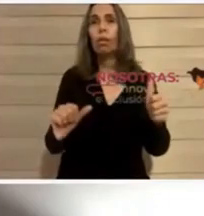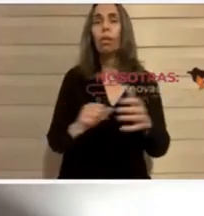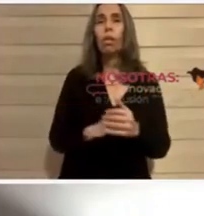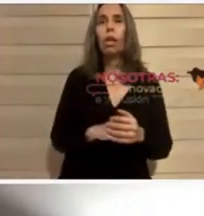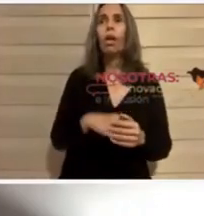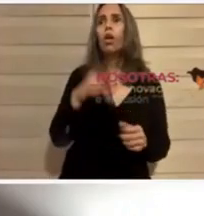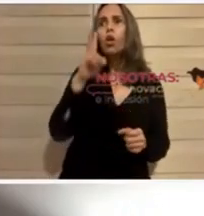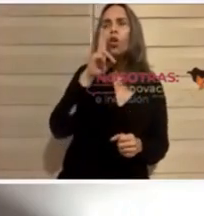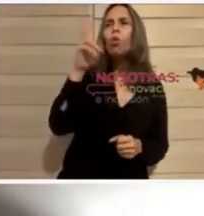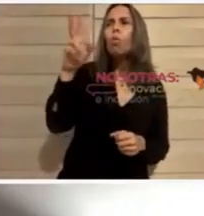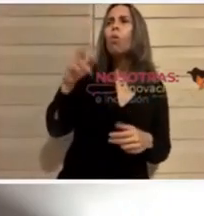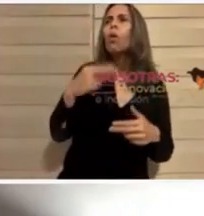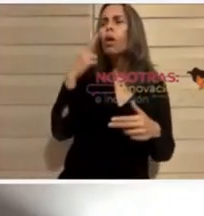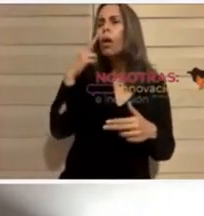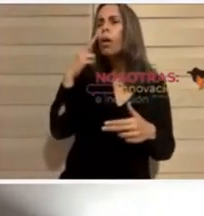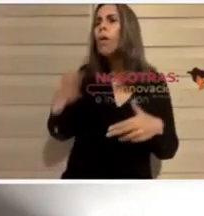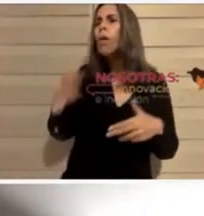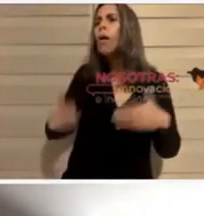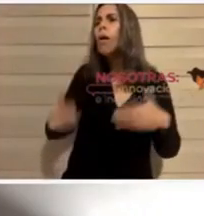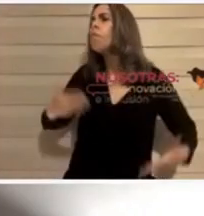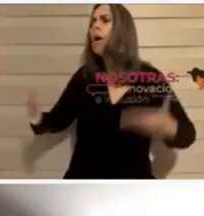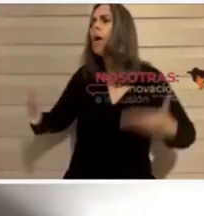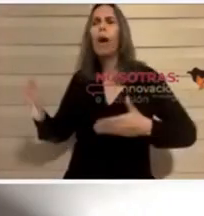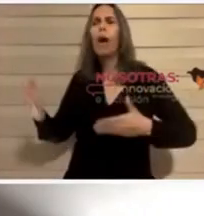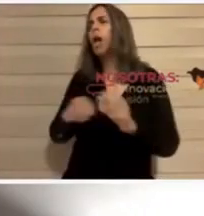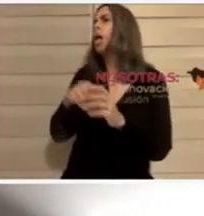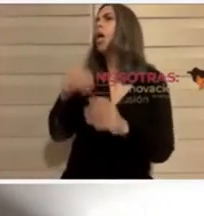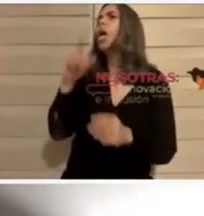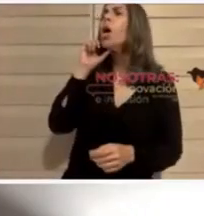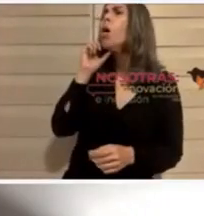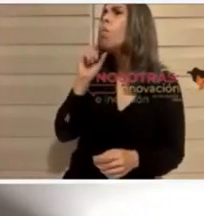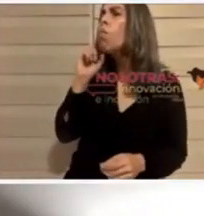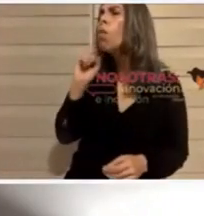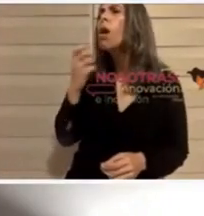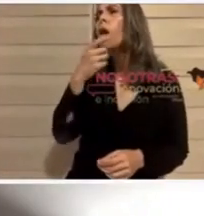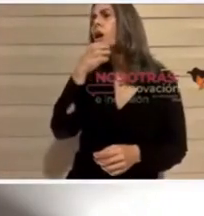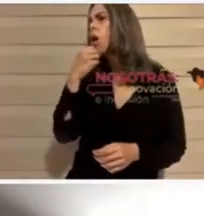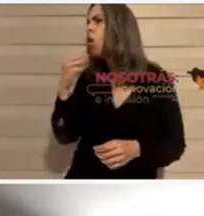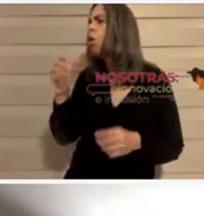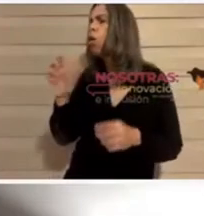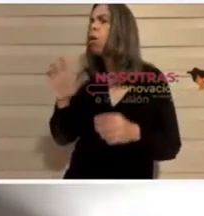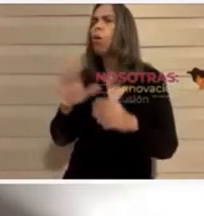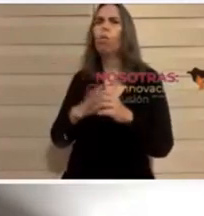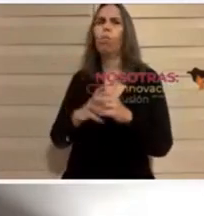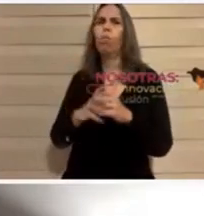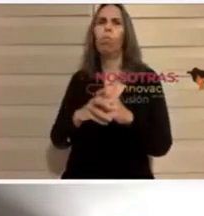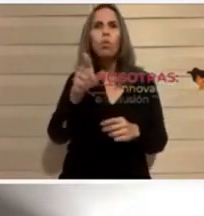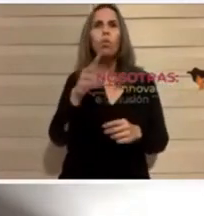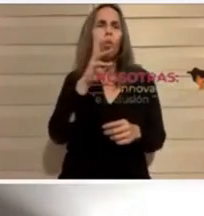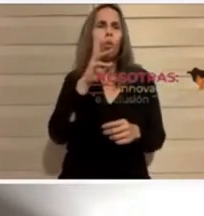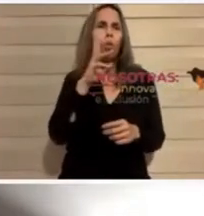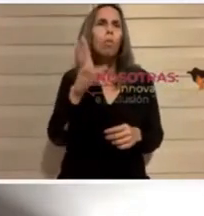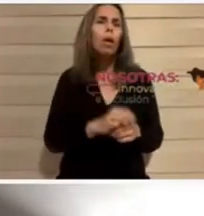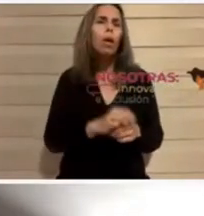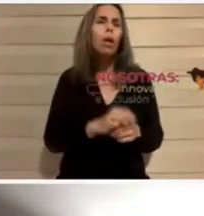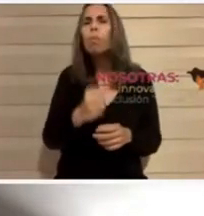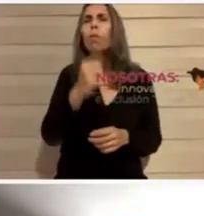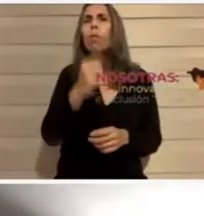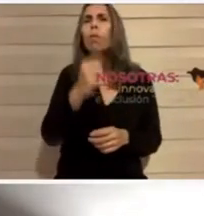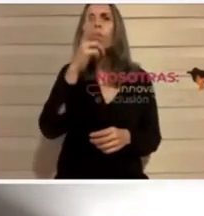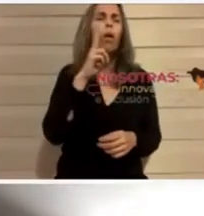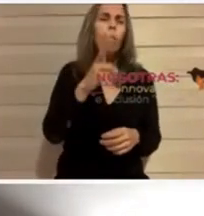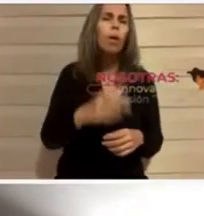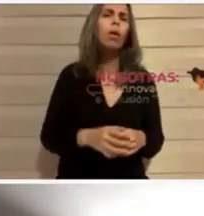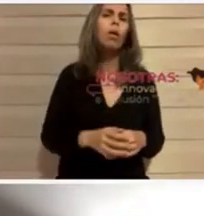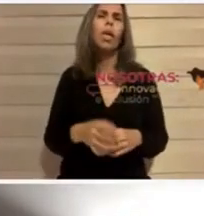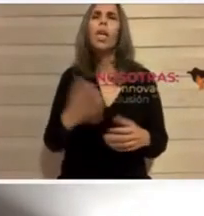hombres y mujeres, no importa, les digo, tienes que probar, ya que lo pruebes, puedes decir que no te gusta. Y ese es un trabajo que hay que hacer todo el tiempo con todas